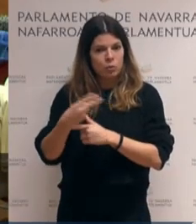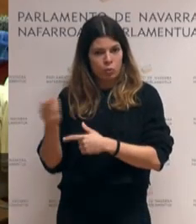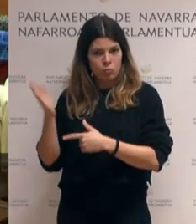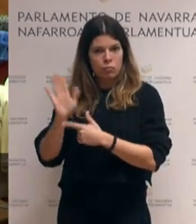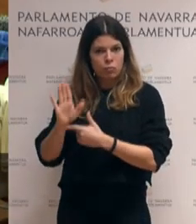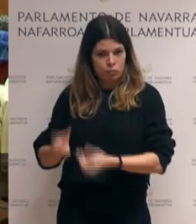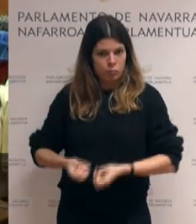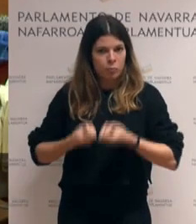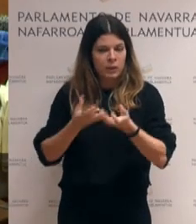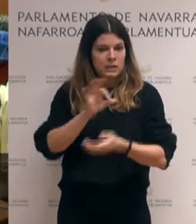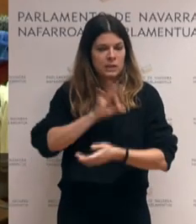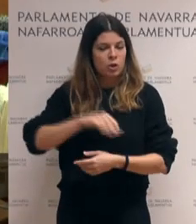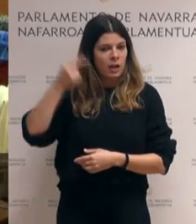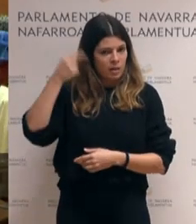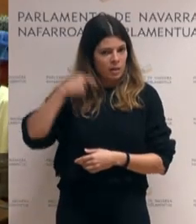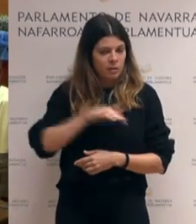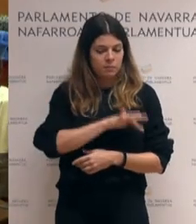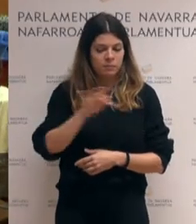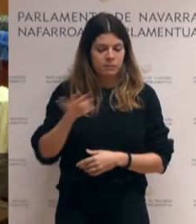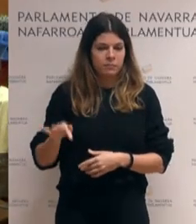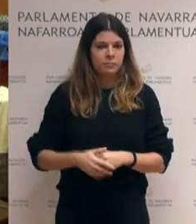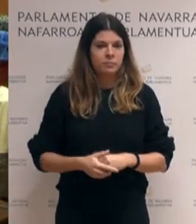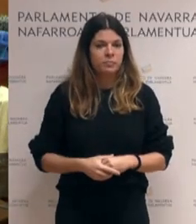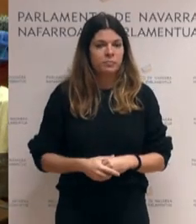señor andal sagasti tiene la